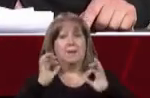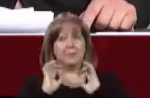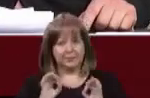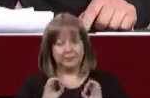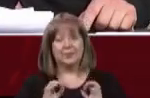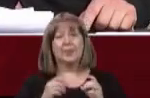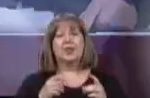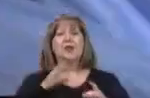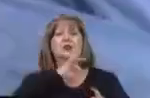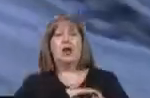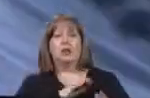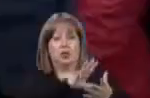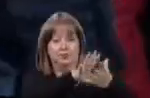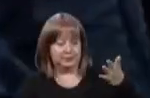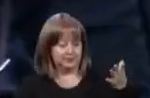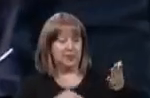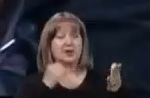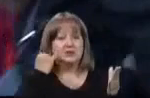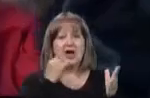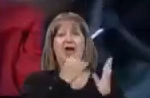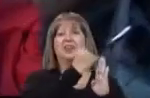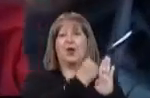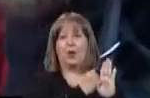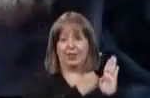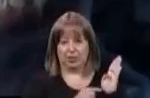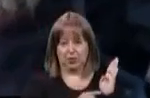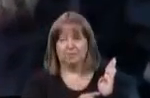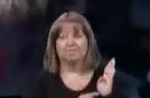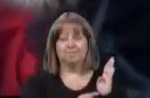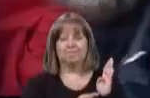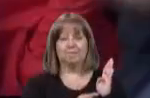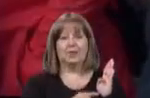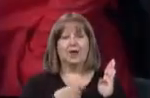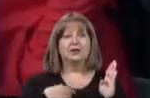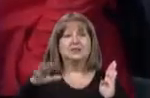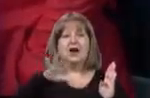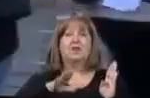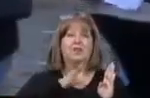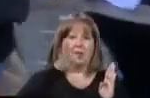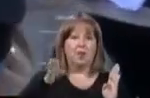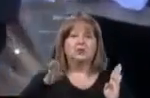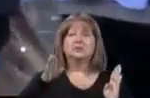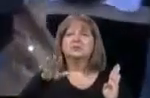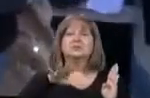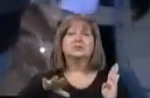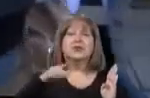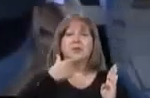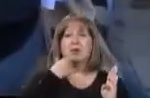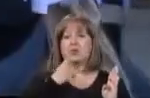descuento de los días de paro llegó a sus bonos de sueldo, lo hicieron ante una Organización Internacional del Trabajo, que es un